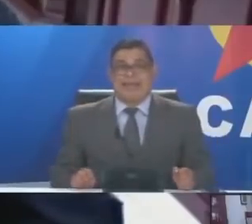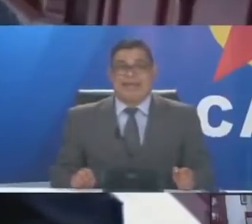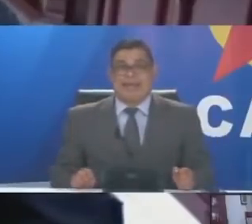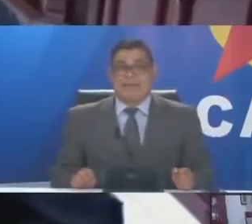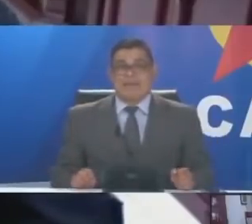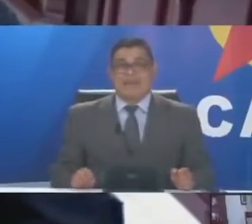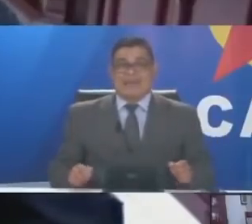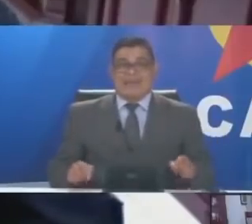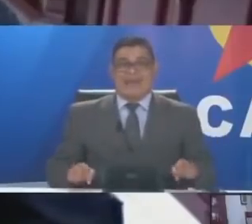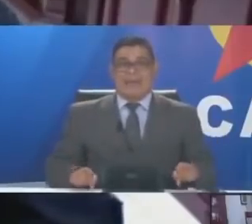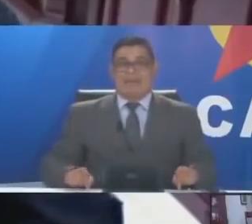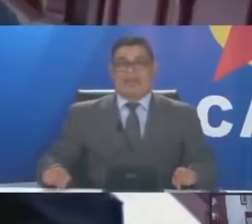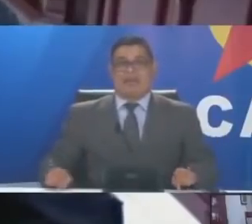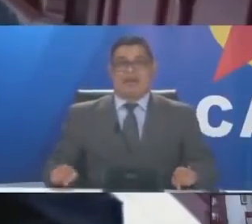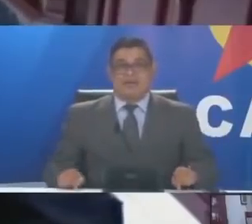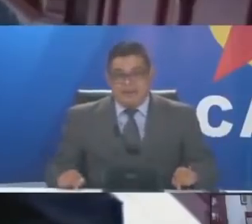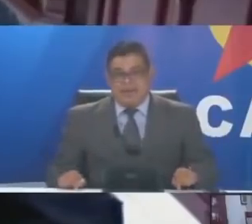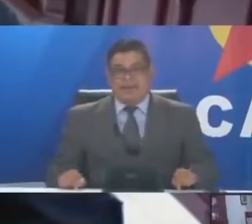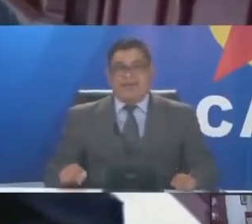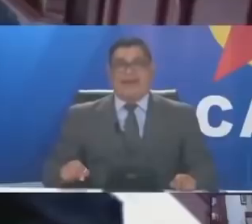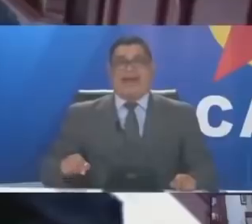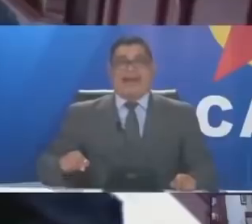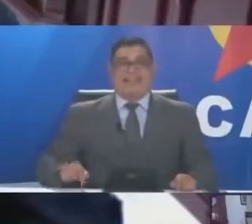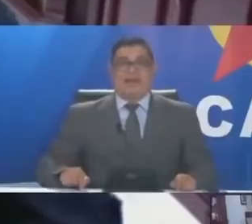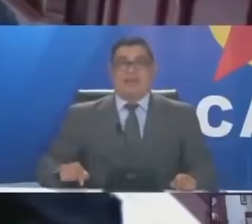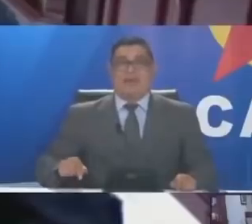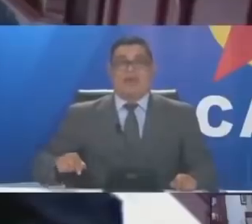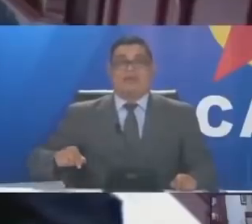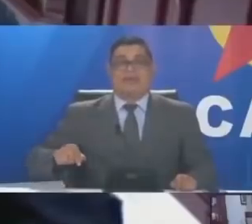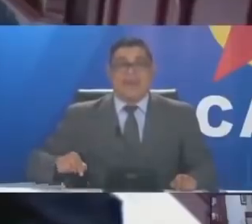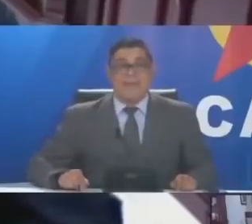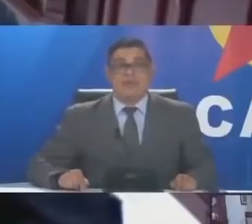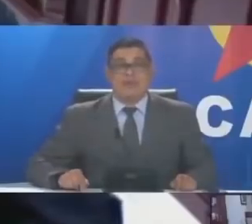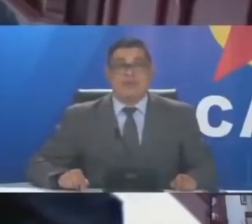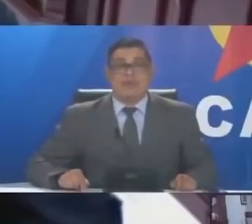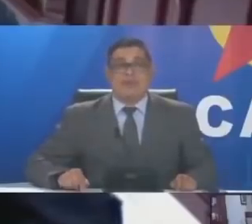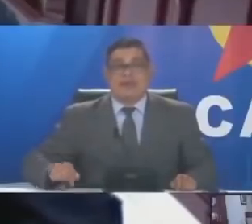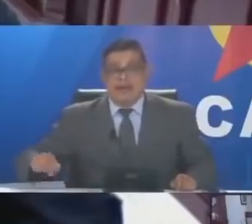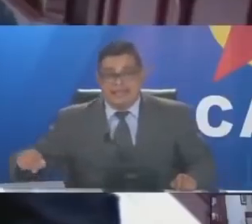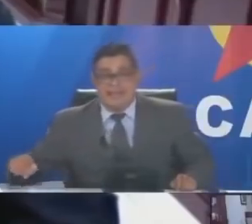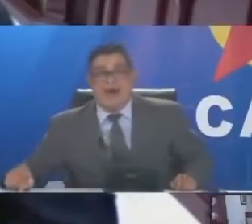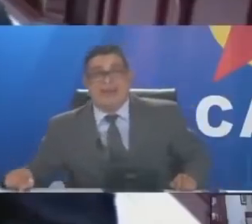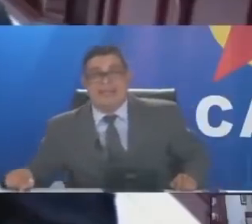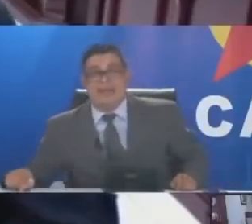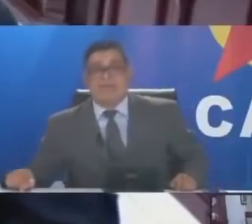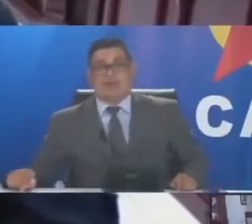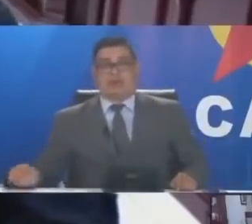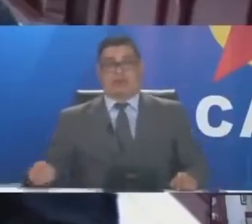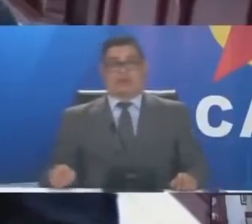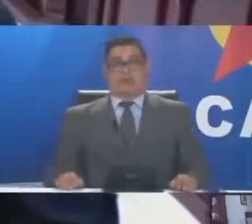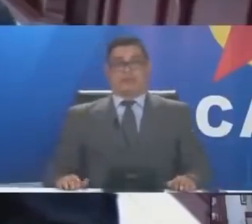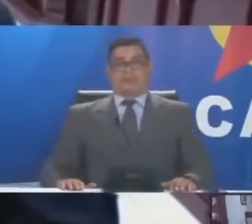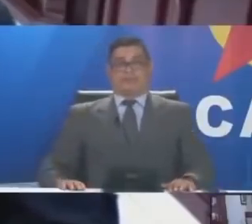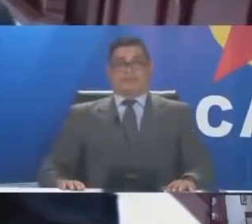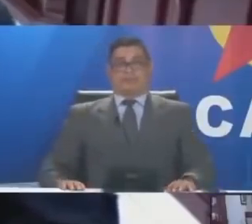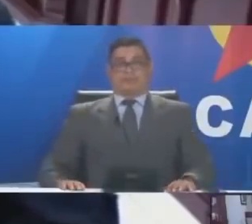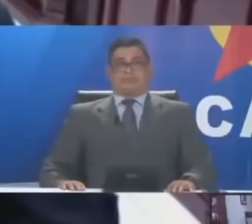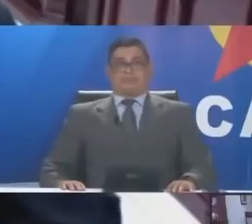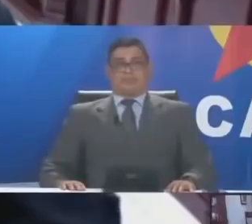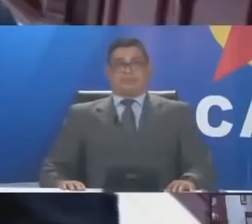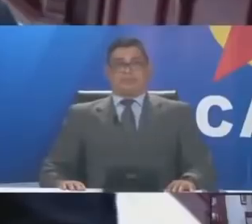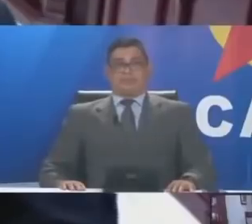materiales que tenemos y apostándole la biblia que así como damos así vamos a recibir pastor